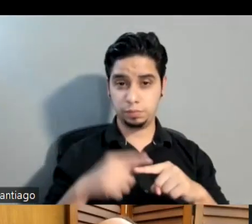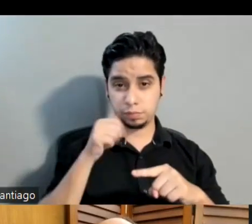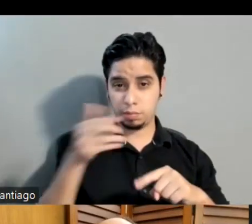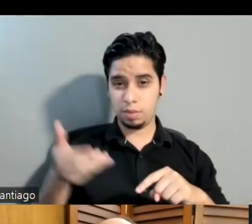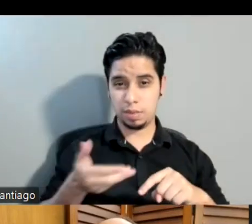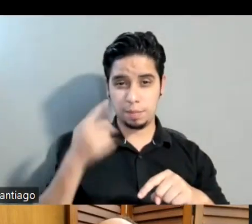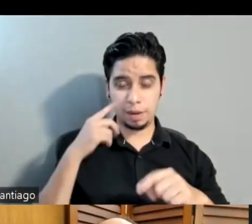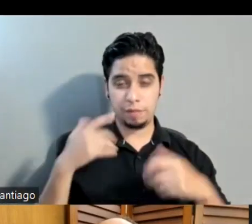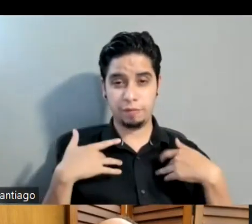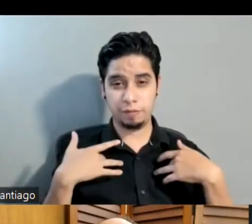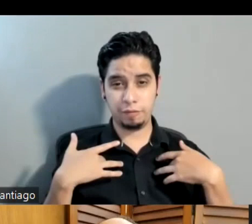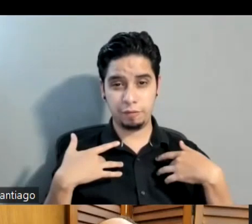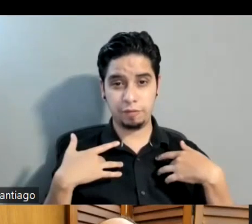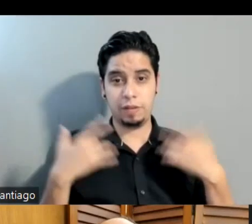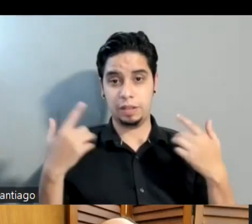festival,